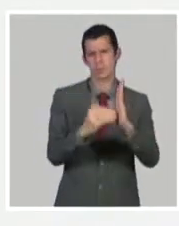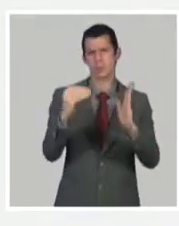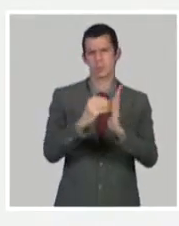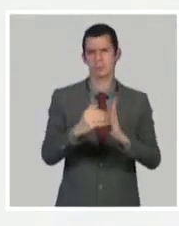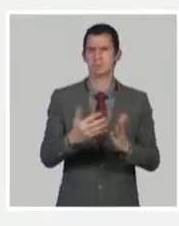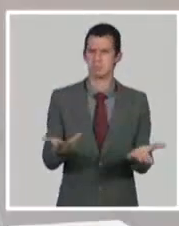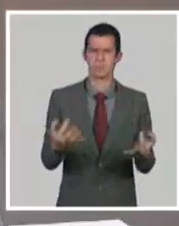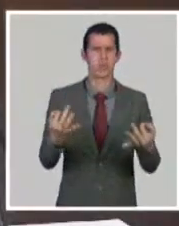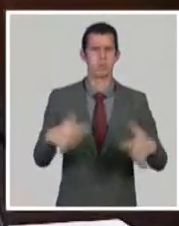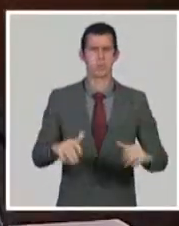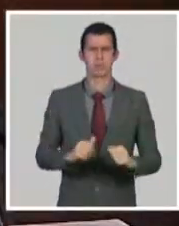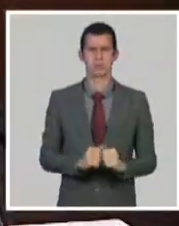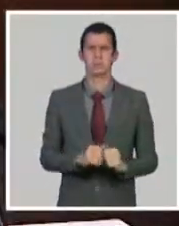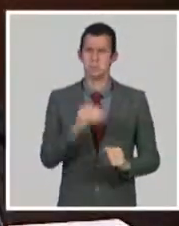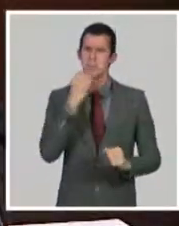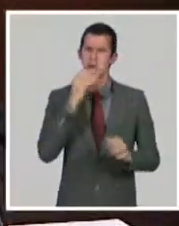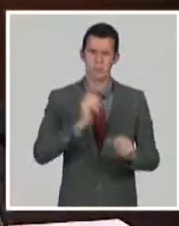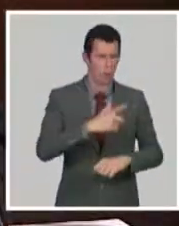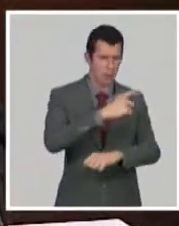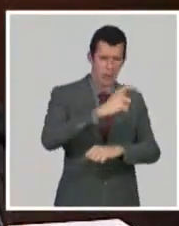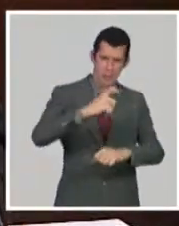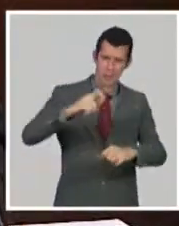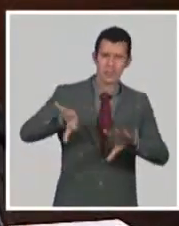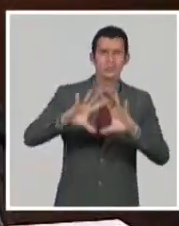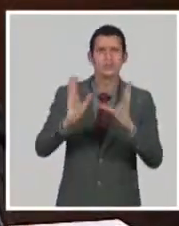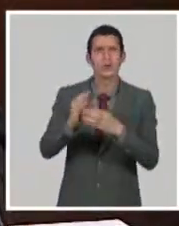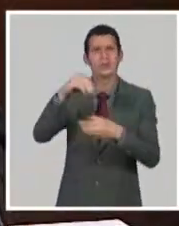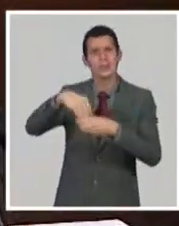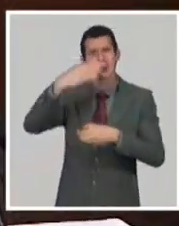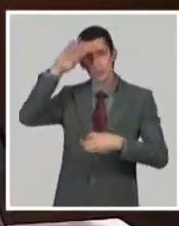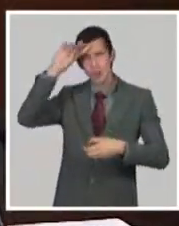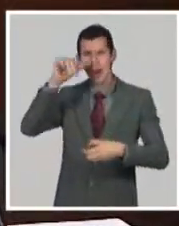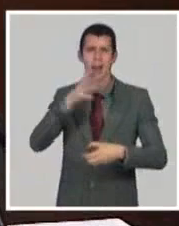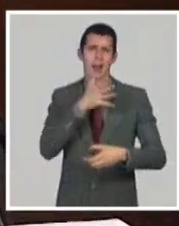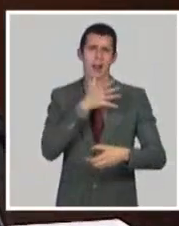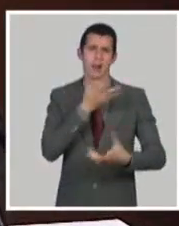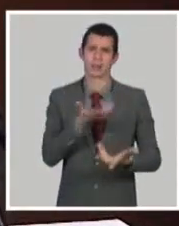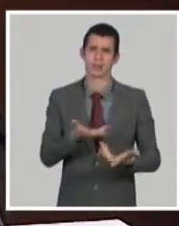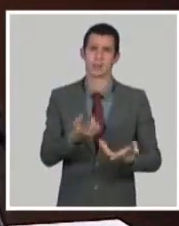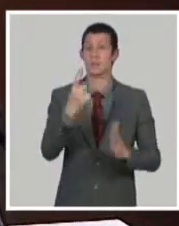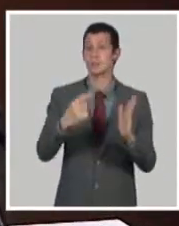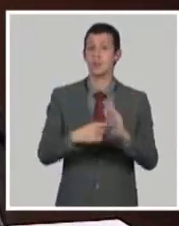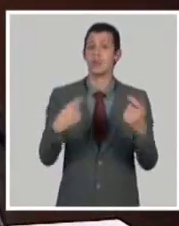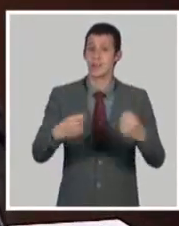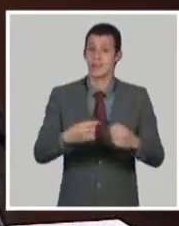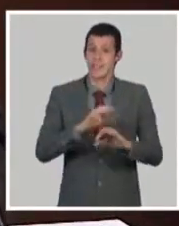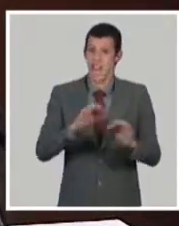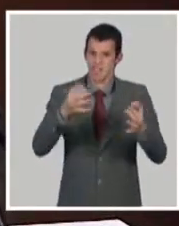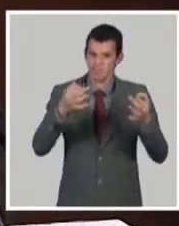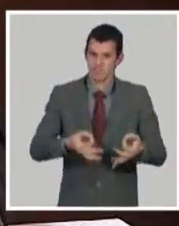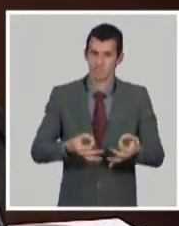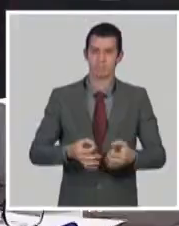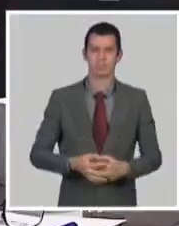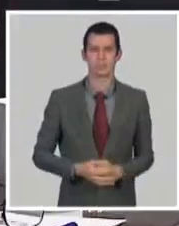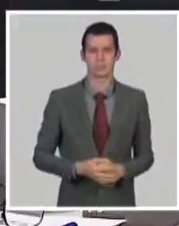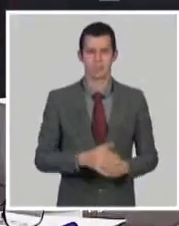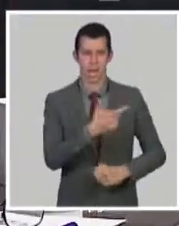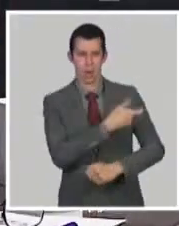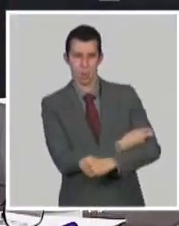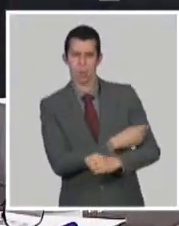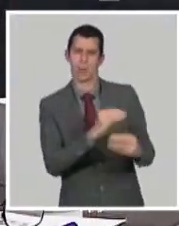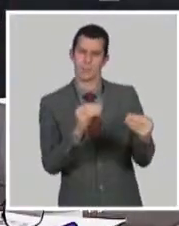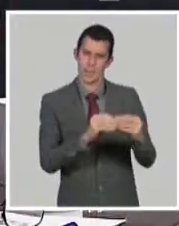los compromisos, tanto por parte de los compañeros nuestros del 6GB como por parte del Centro de Inmunología Molecular. Yo creo